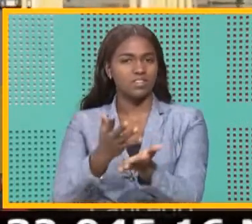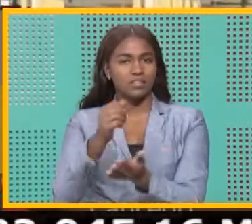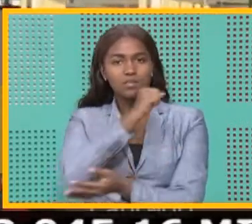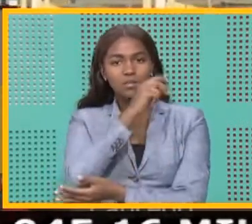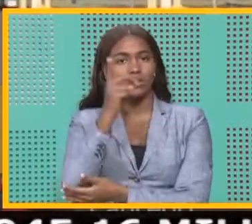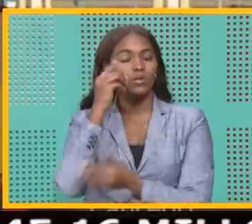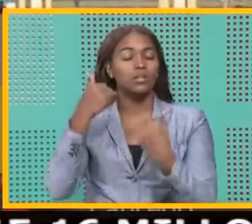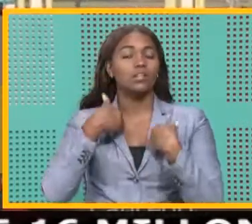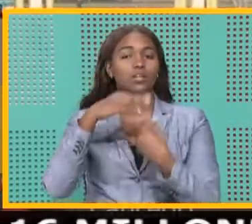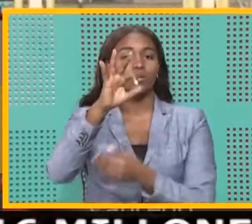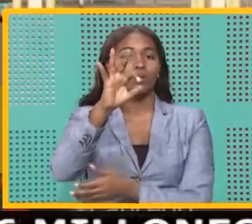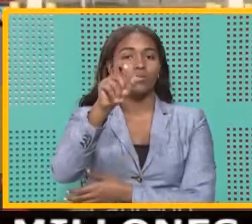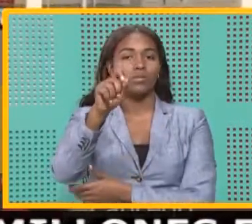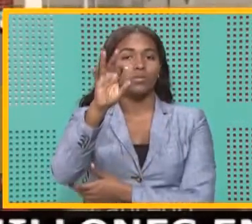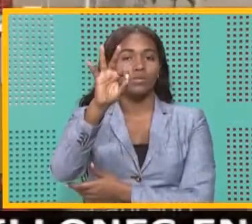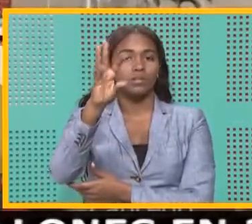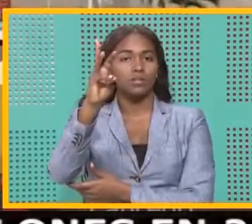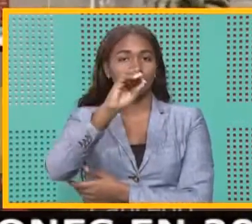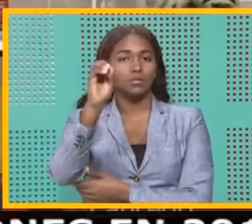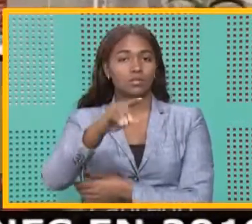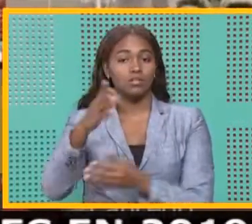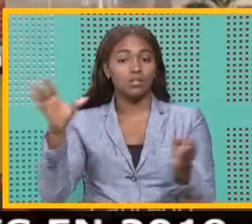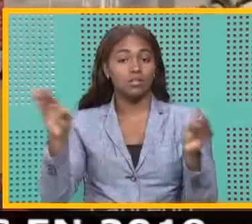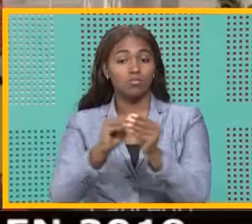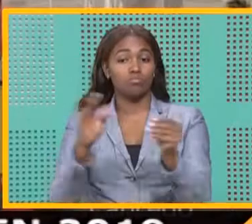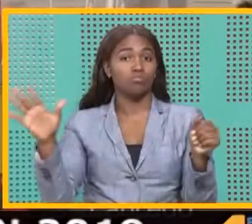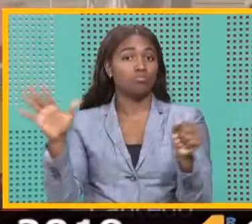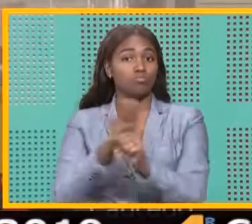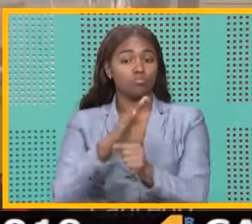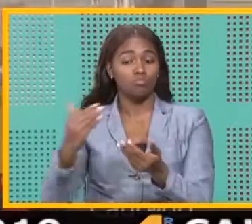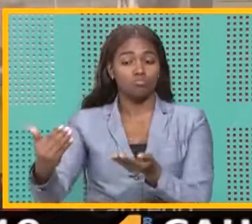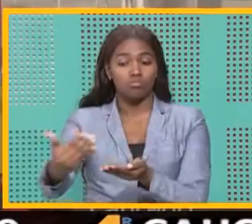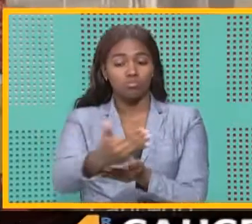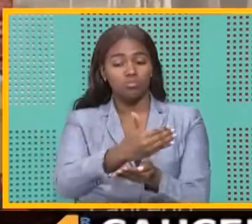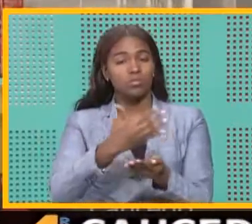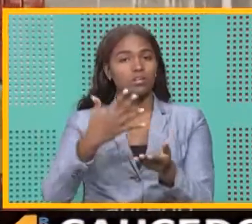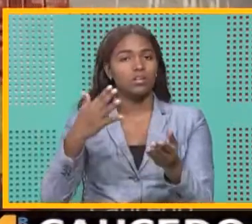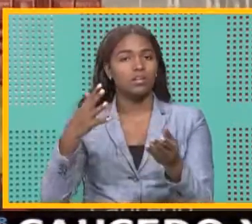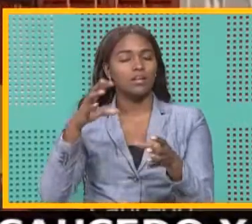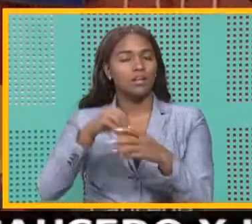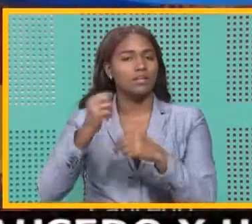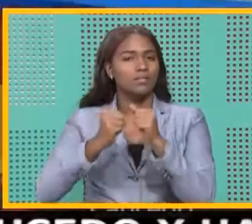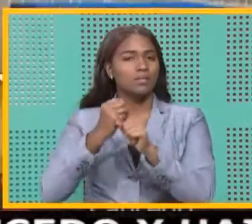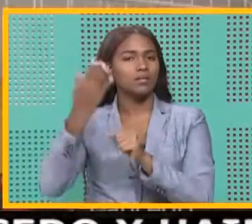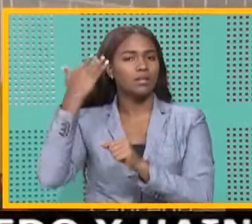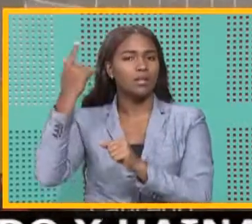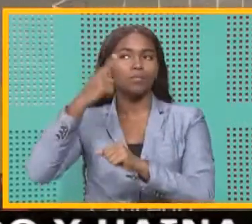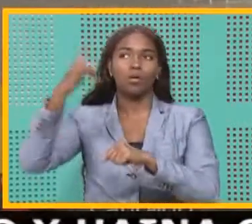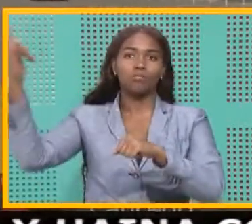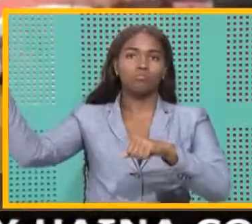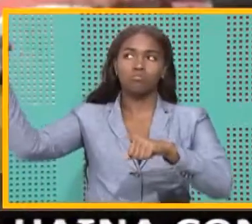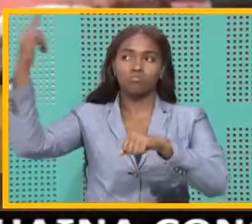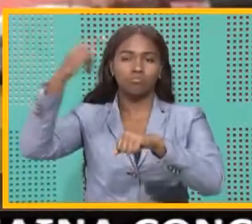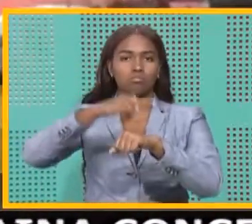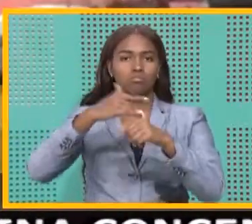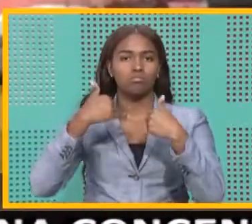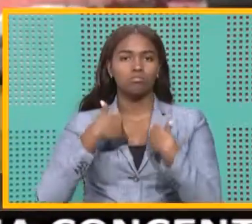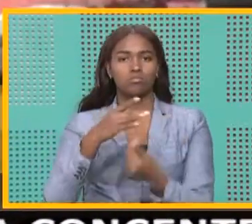el 9.96% del total recaudado el año pasado, Por la vía aérea se consigue